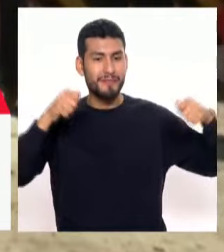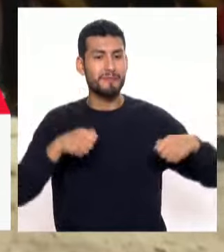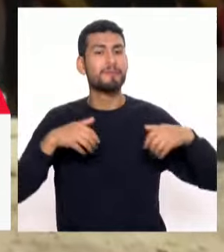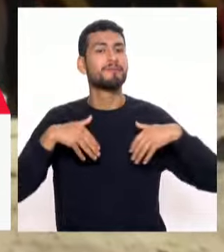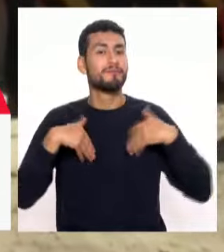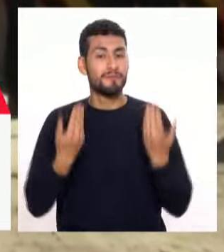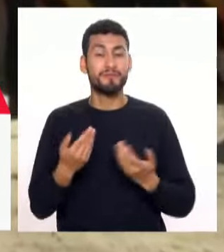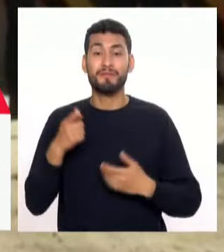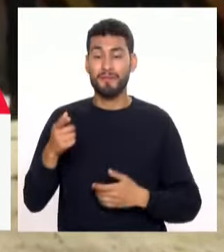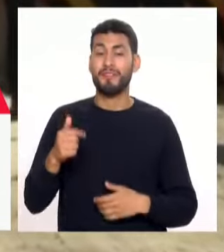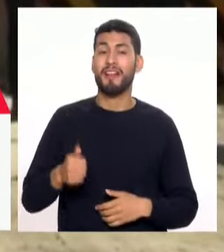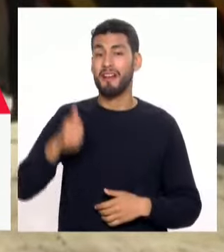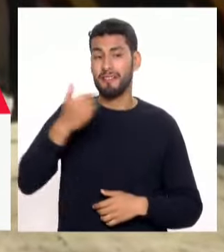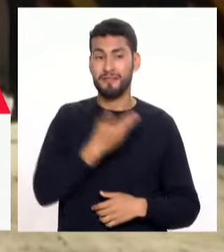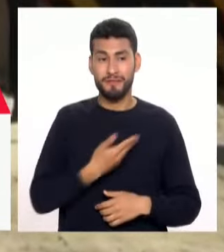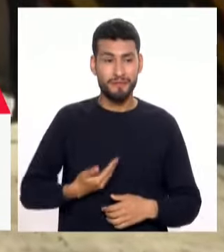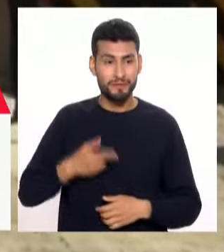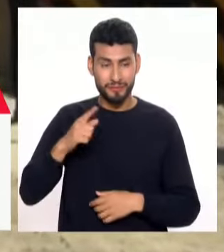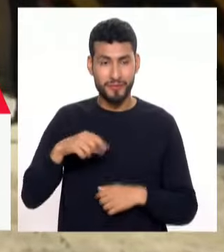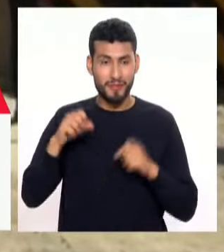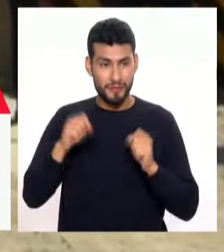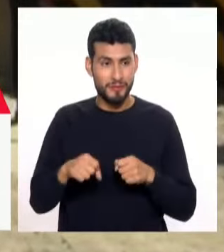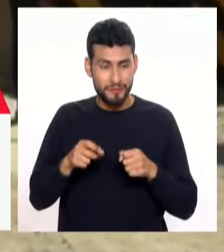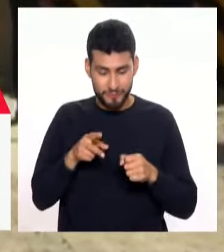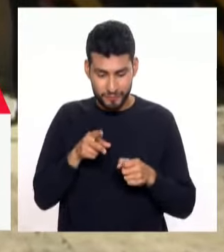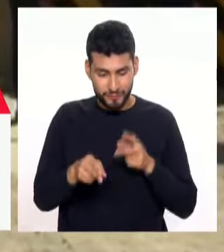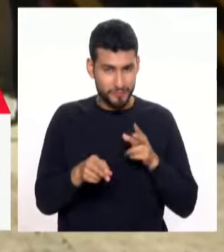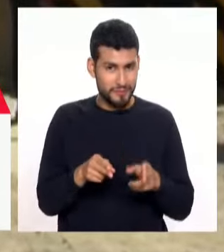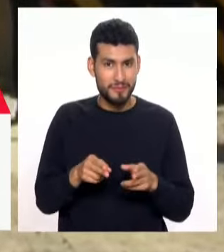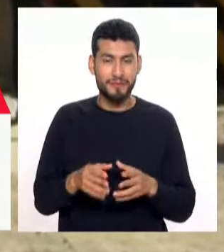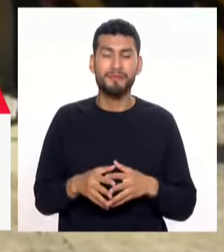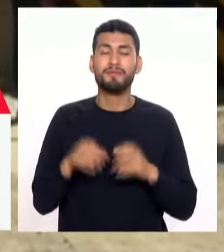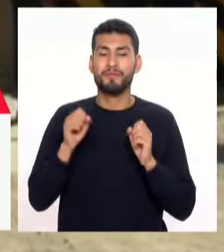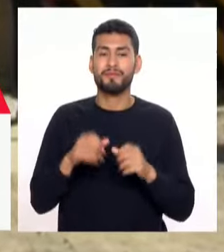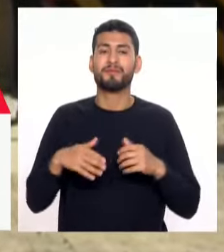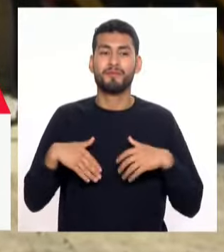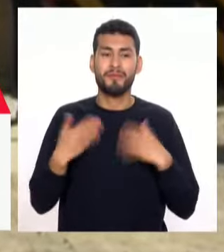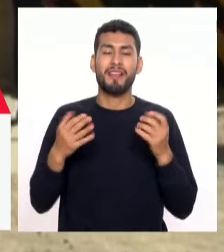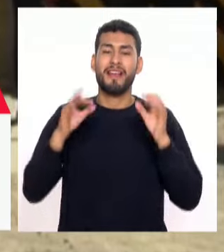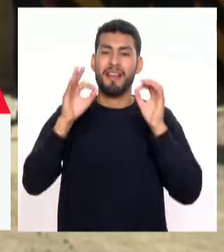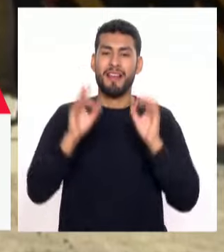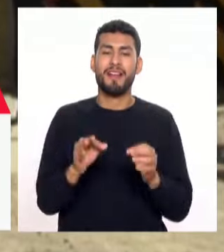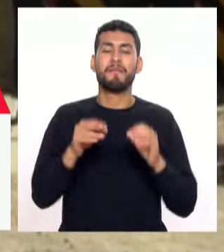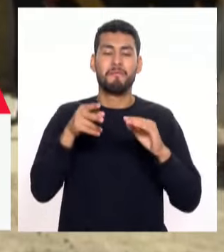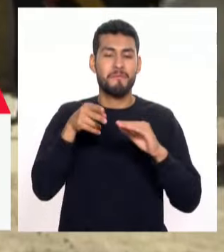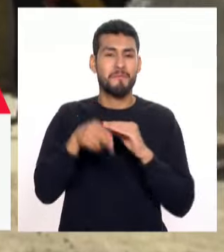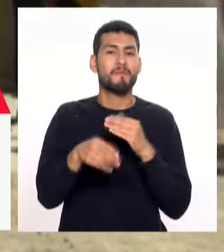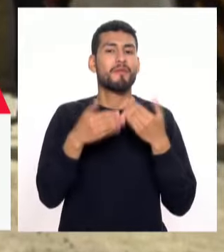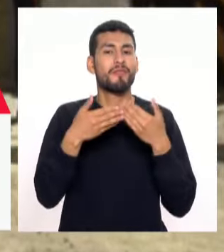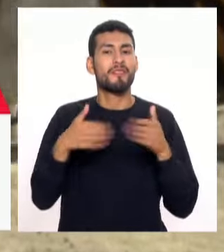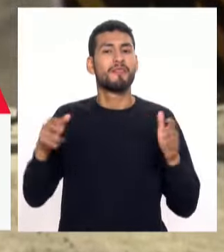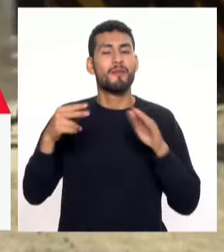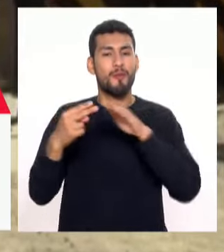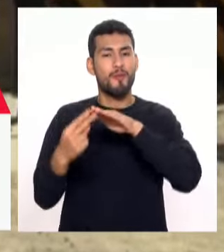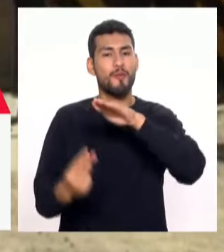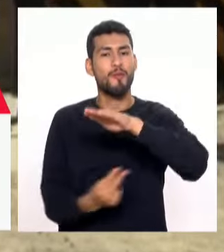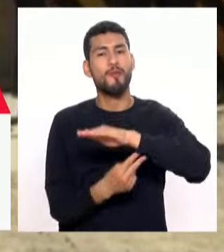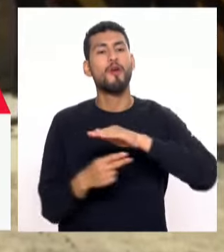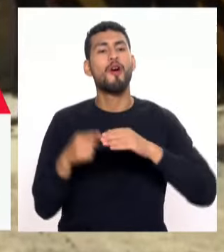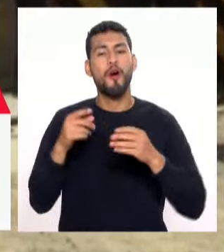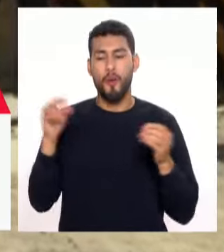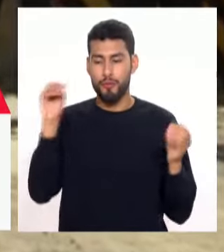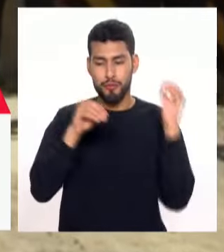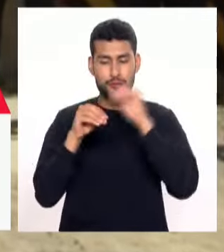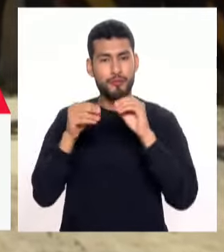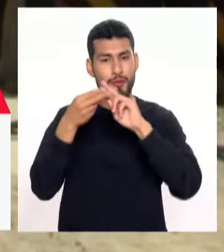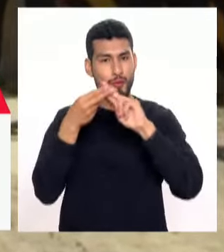puedan hacer el corte respectivo y de esta manera declarar por inaugurado este puente modular.